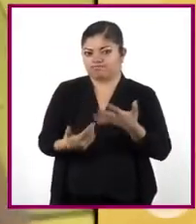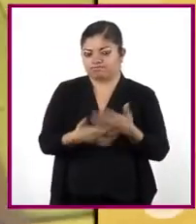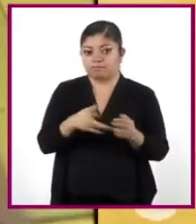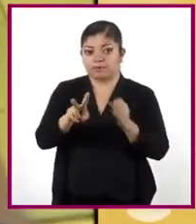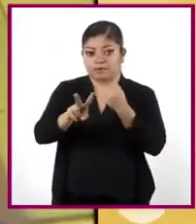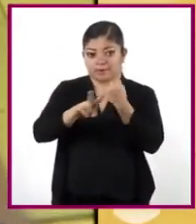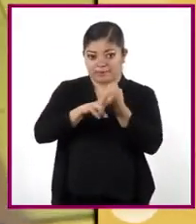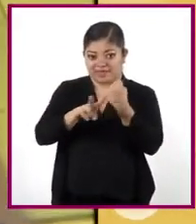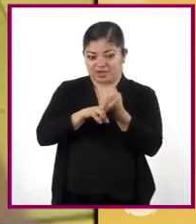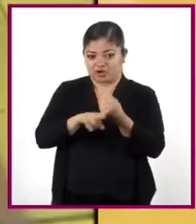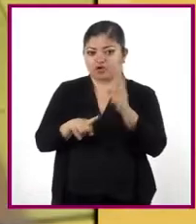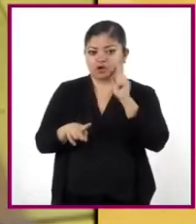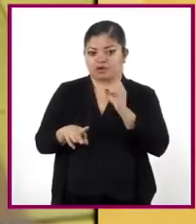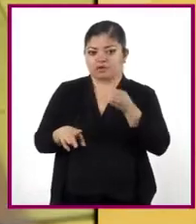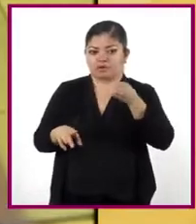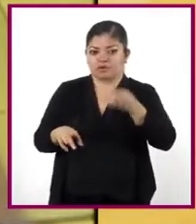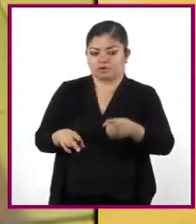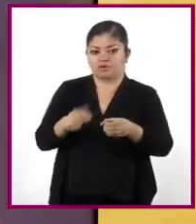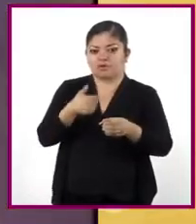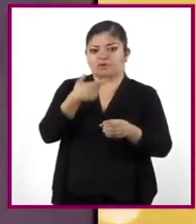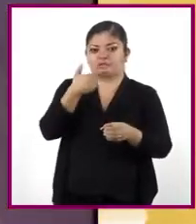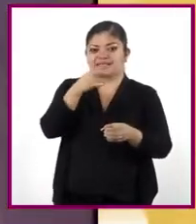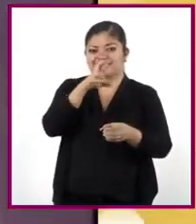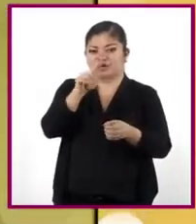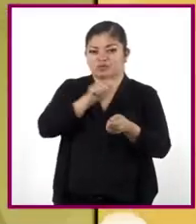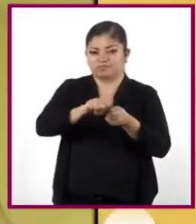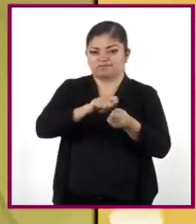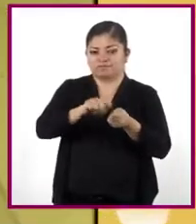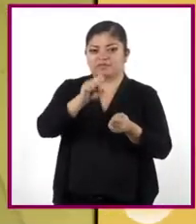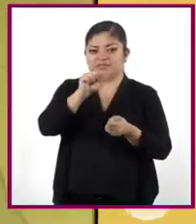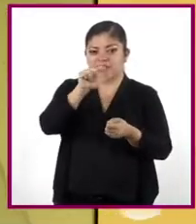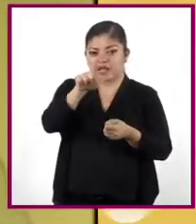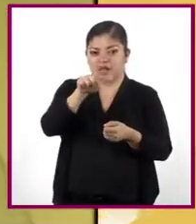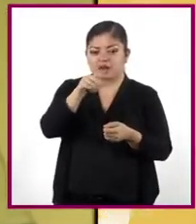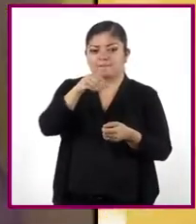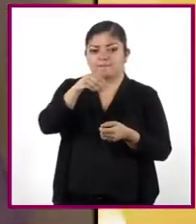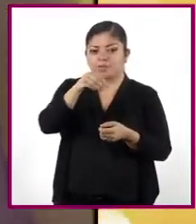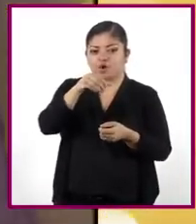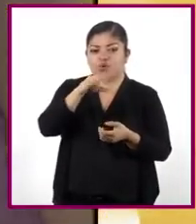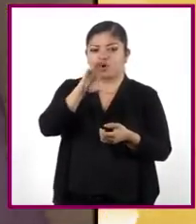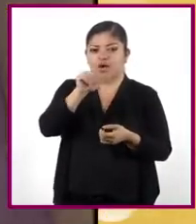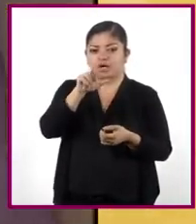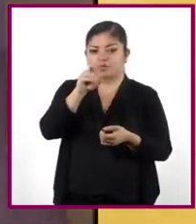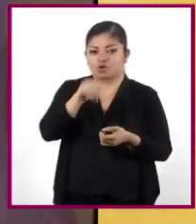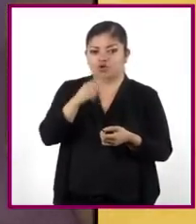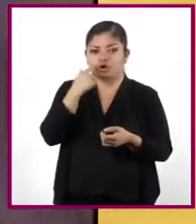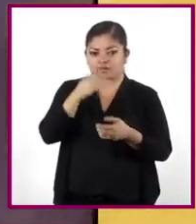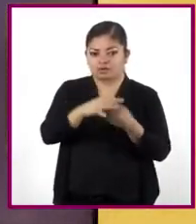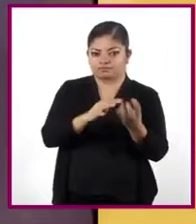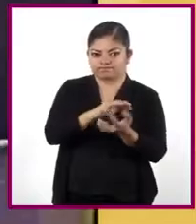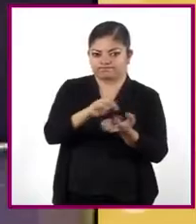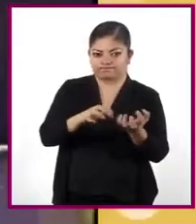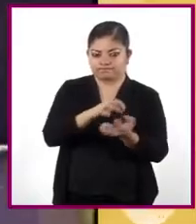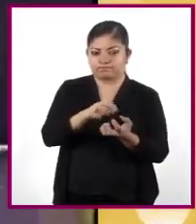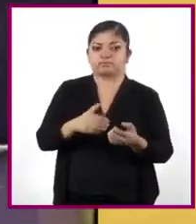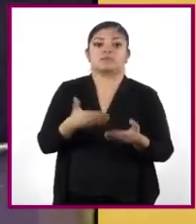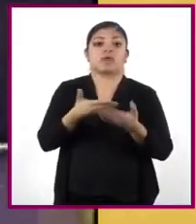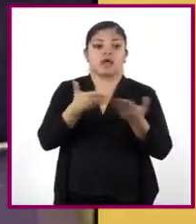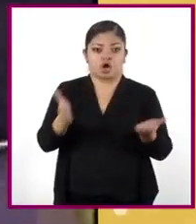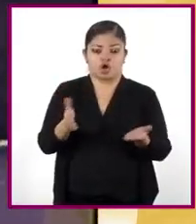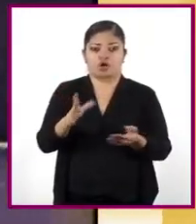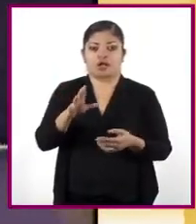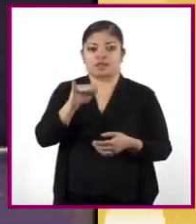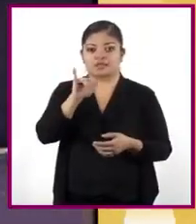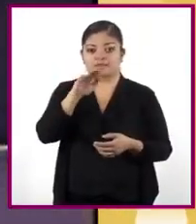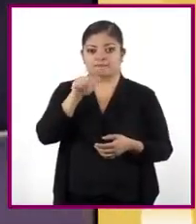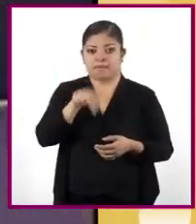vidrio, coloquemos limadura de hierro, sal, polvo de carbón y mezclemos. Ahora pasemos